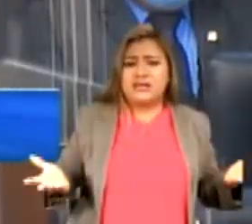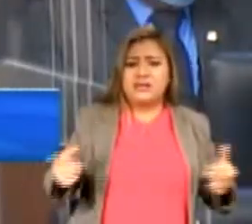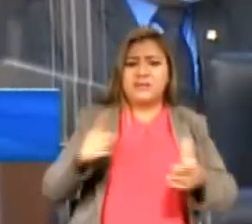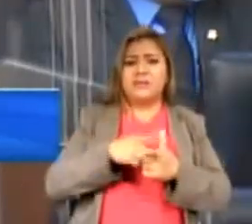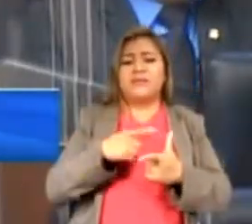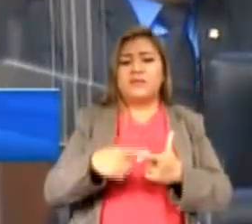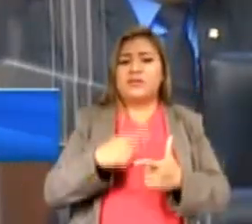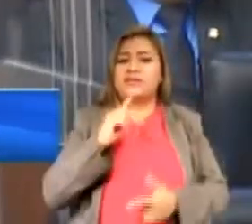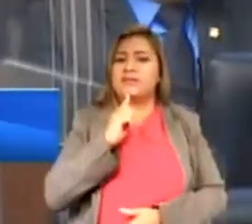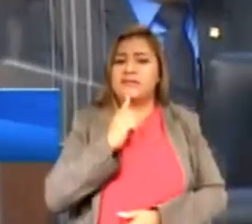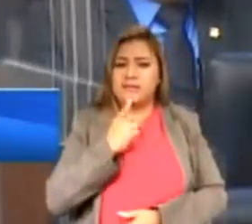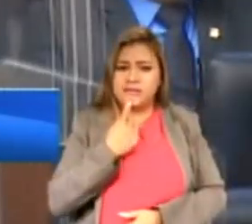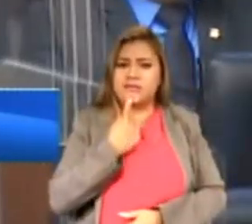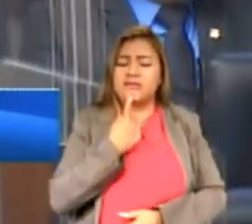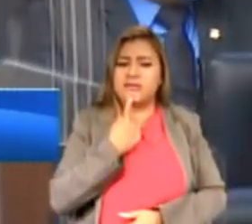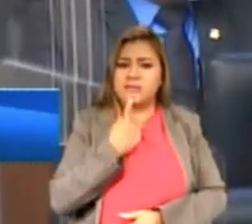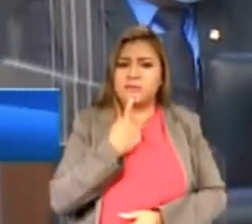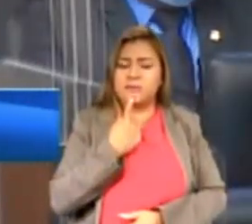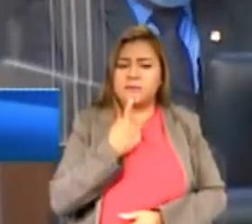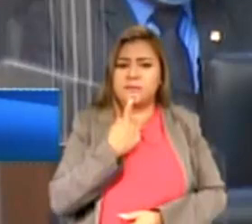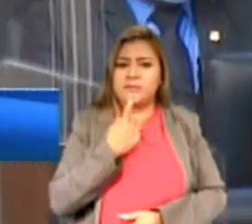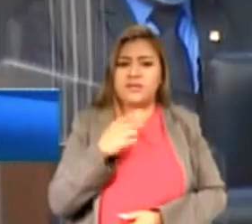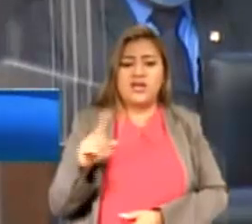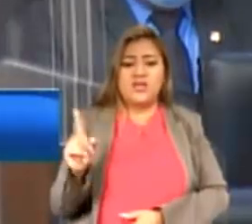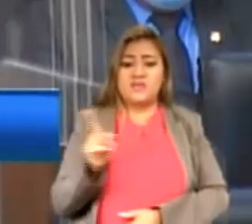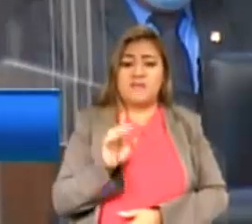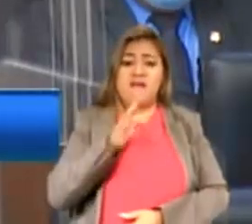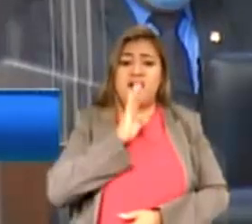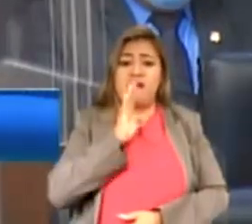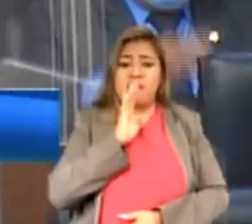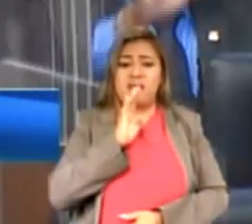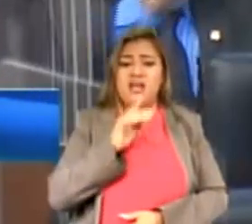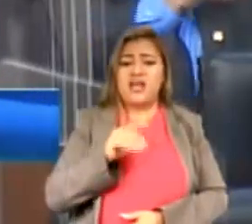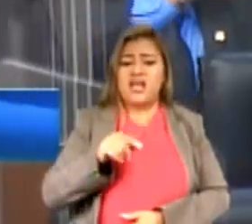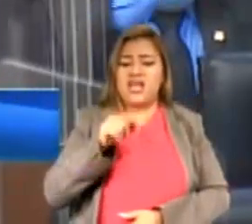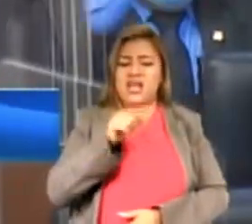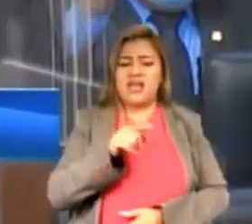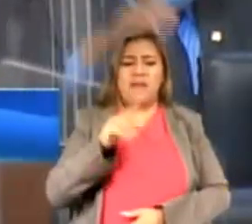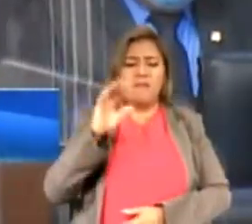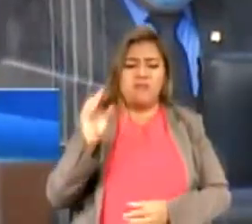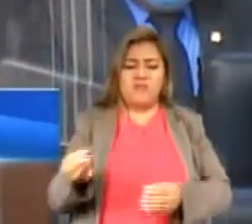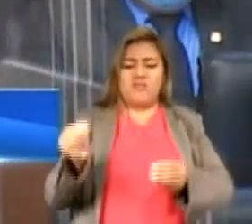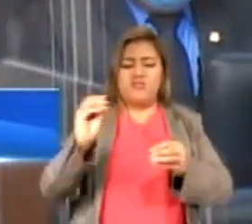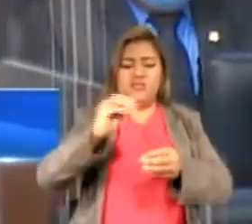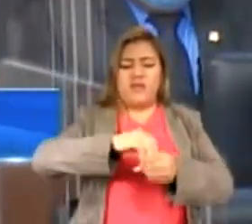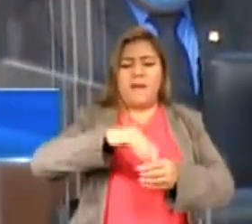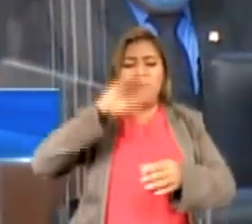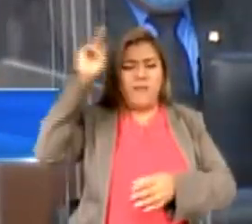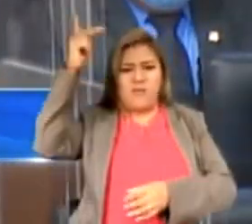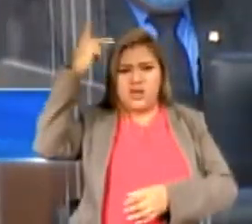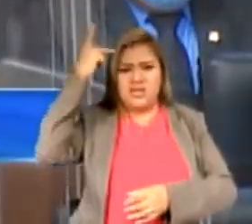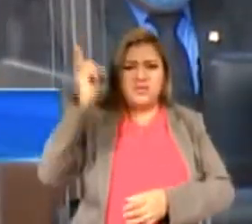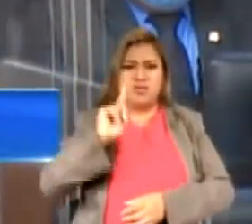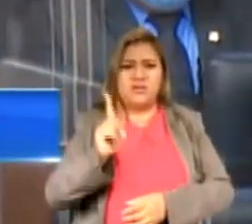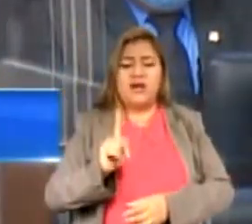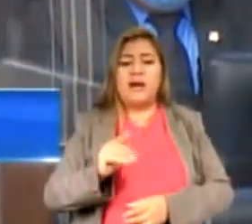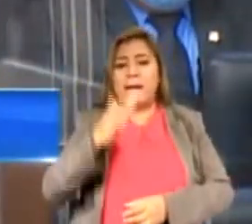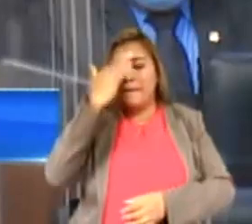seamos serios. No me hablen que no involucremos la política, porque al involucrar la